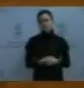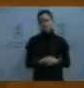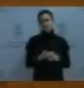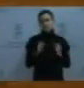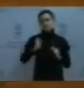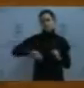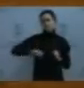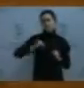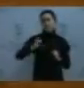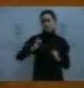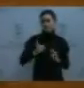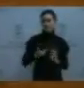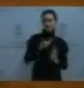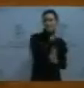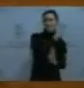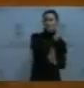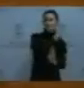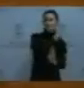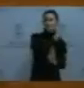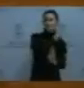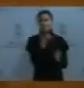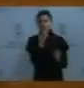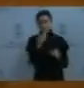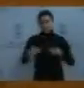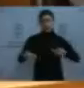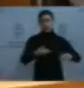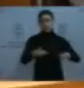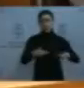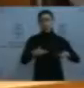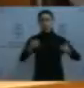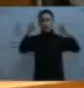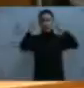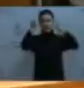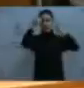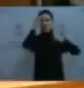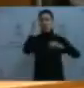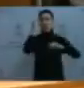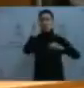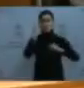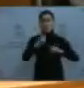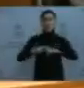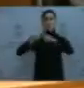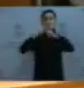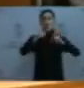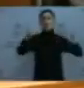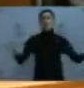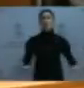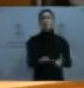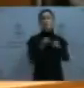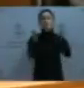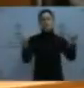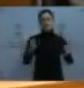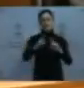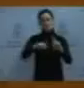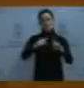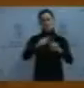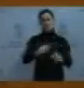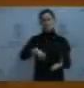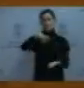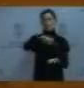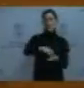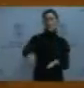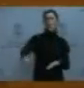sentencias habidas al respecto, si tienen demanda de alumnos cumpliendo esa relación media que haremos pública y el centro solicita la